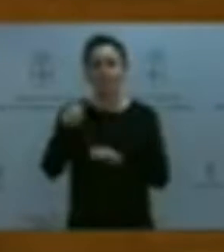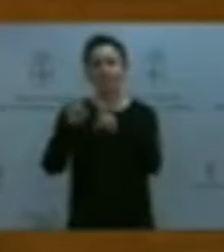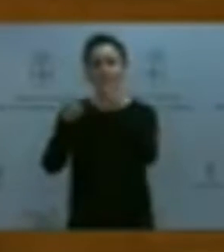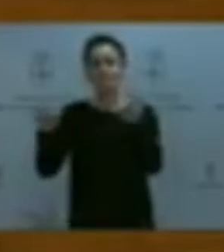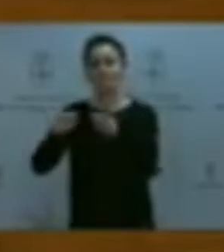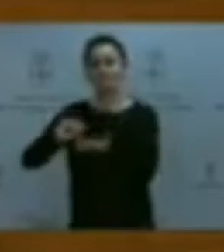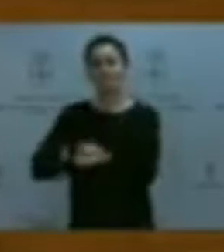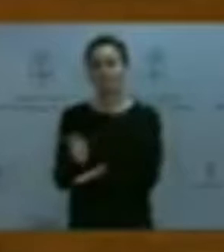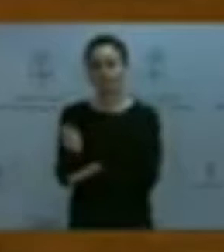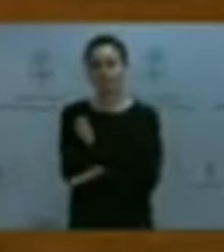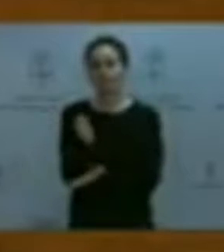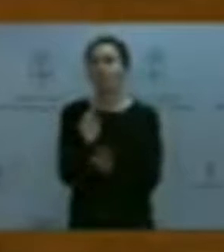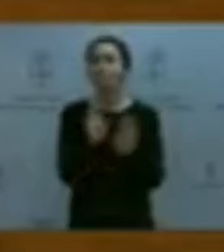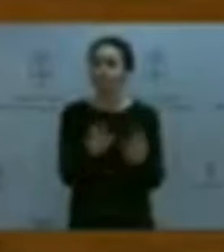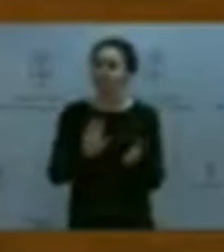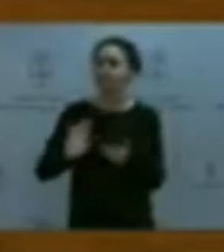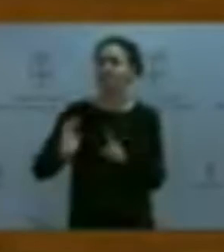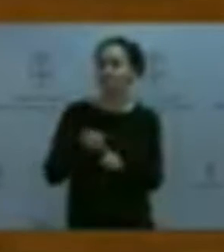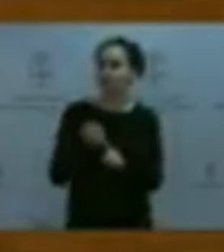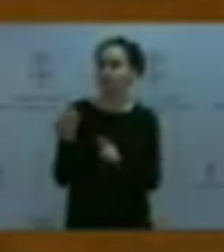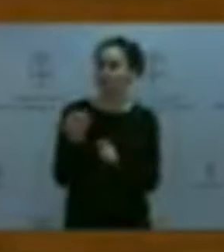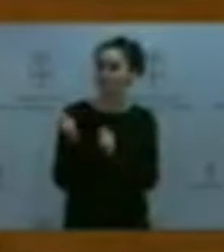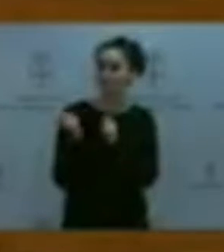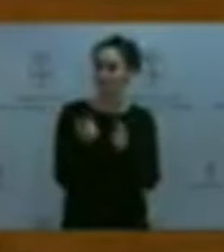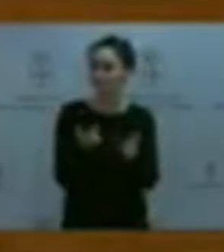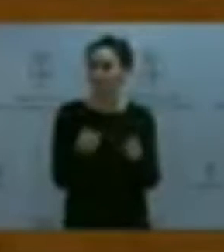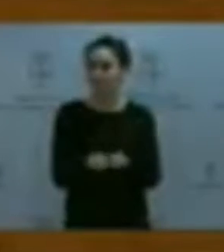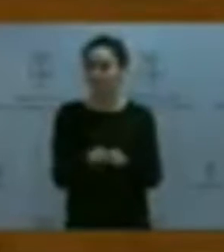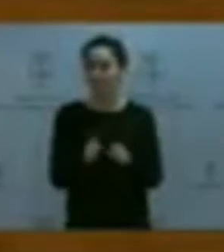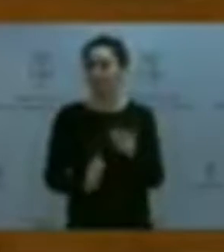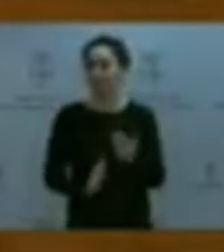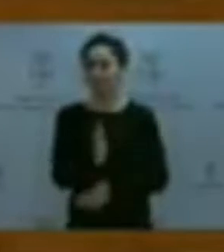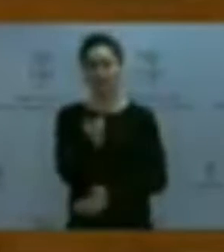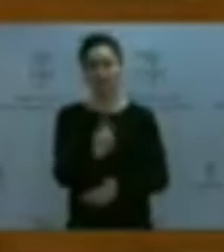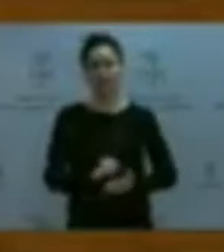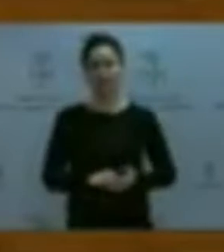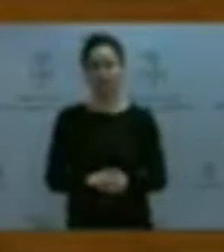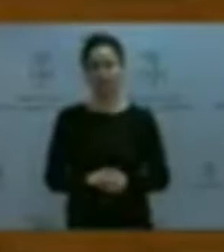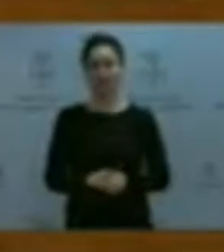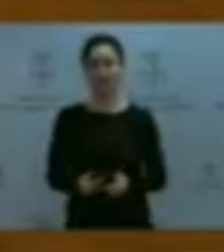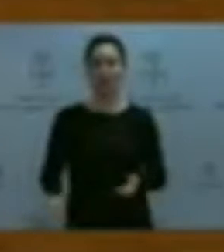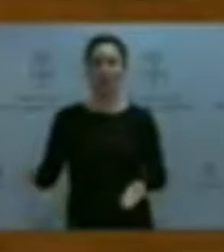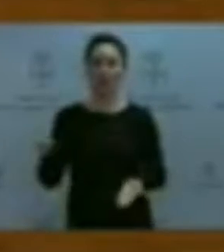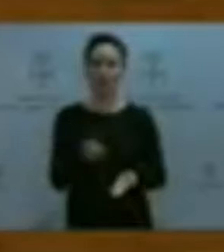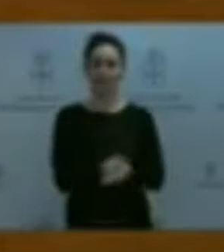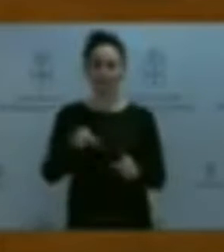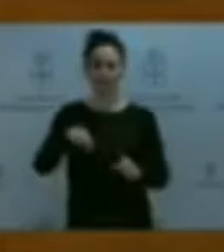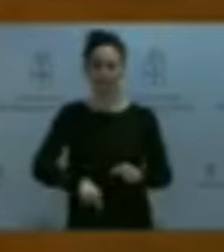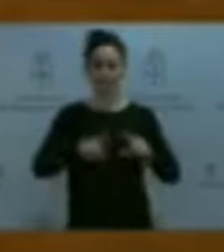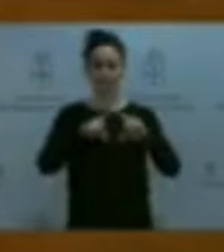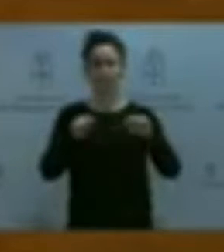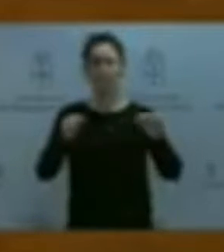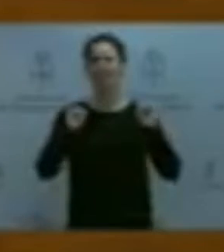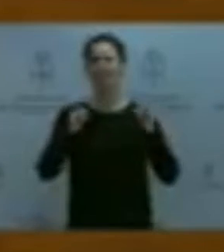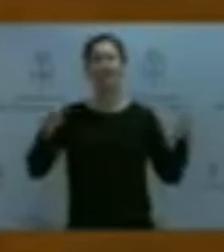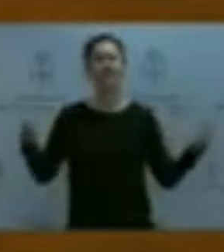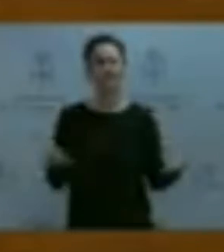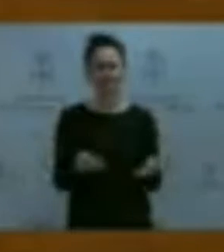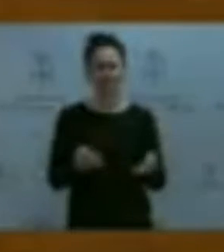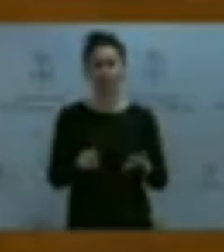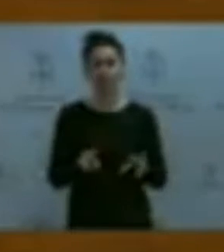No van a seguir ahí toda la vida. Y le vuelvo a decir, en Asturias, ¿qué tenemos? Un nuevo hospital lleno de